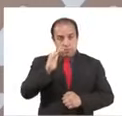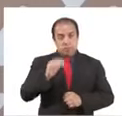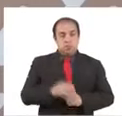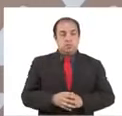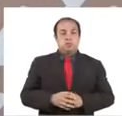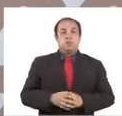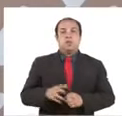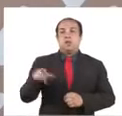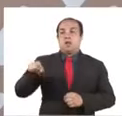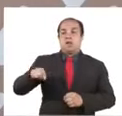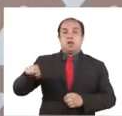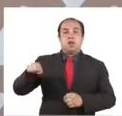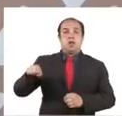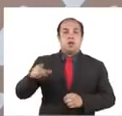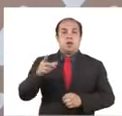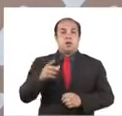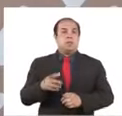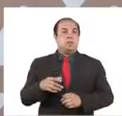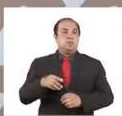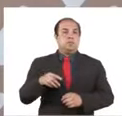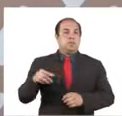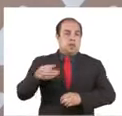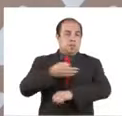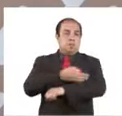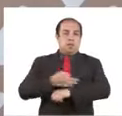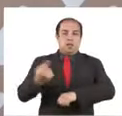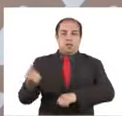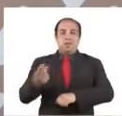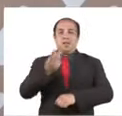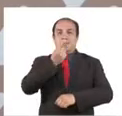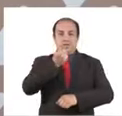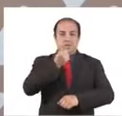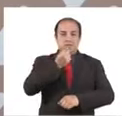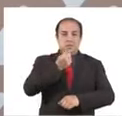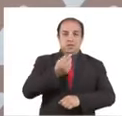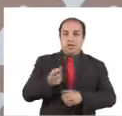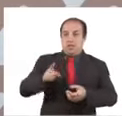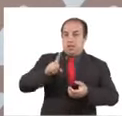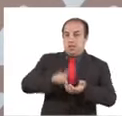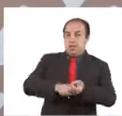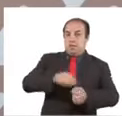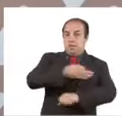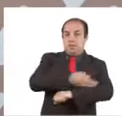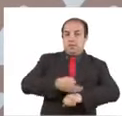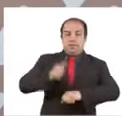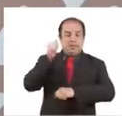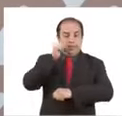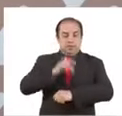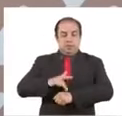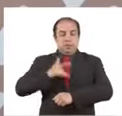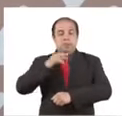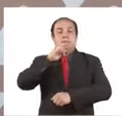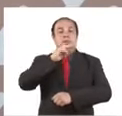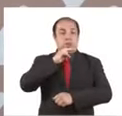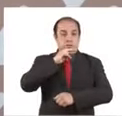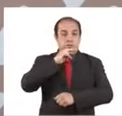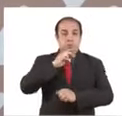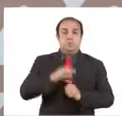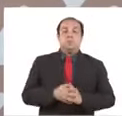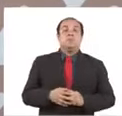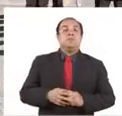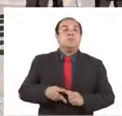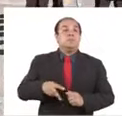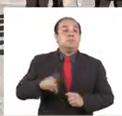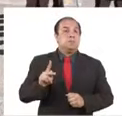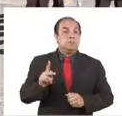a un miembro de la familia como policía siempre genera preocupación,